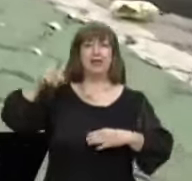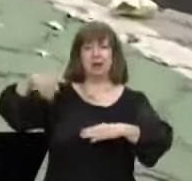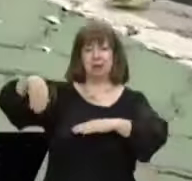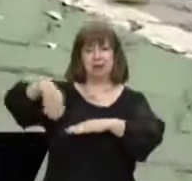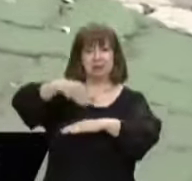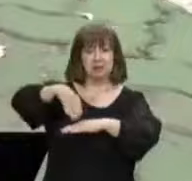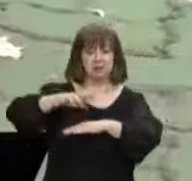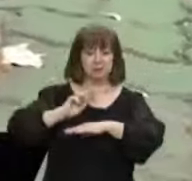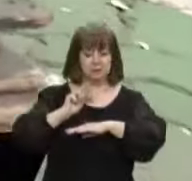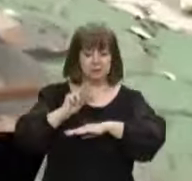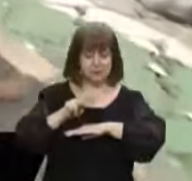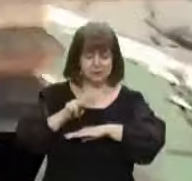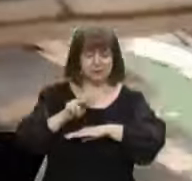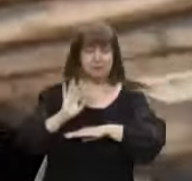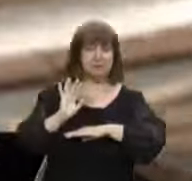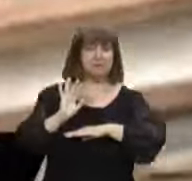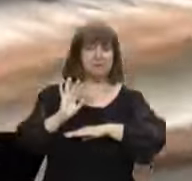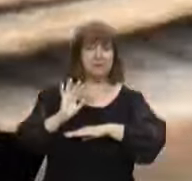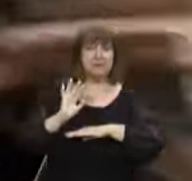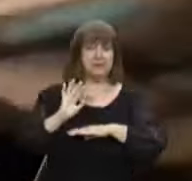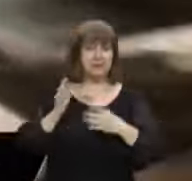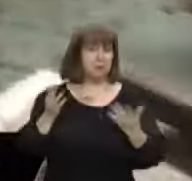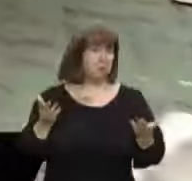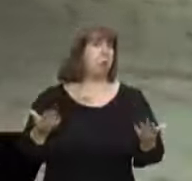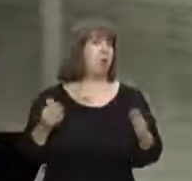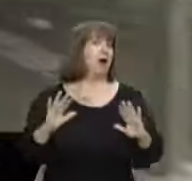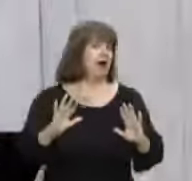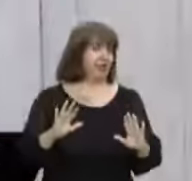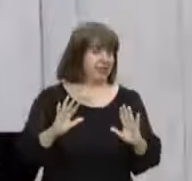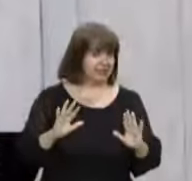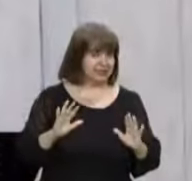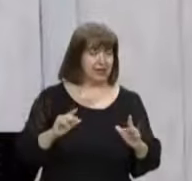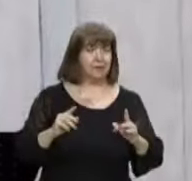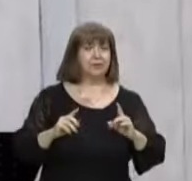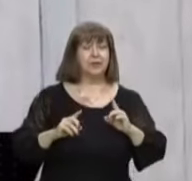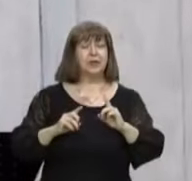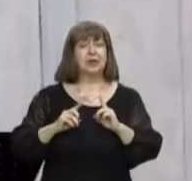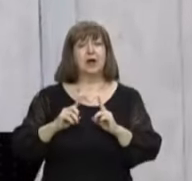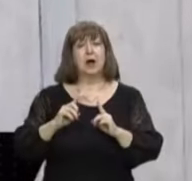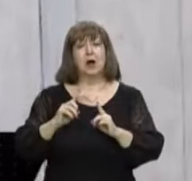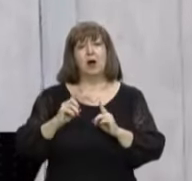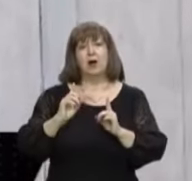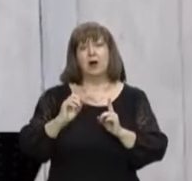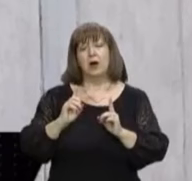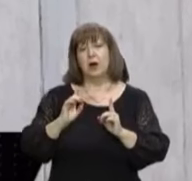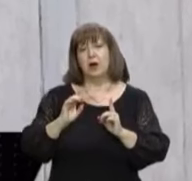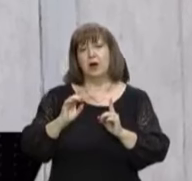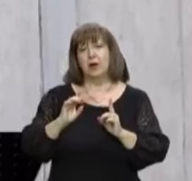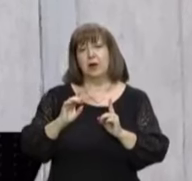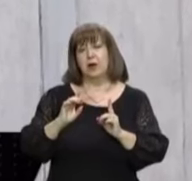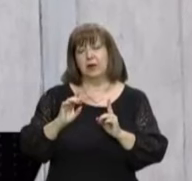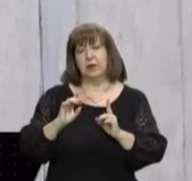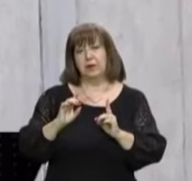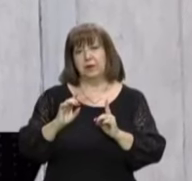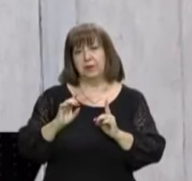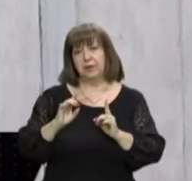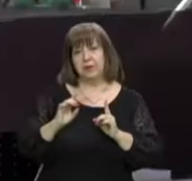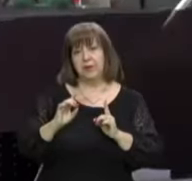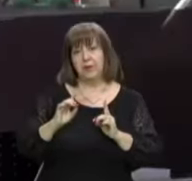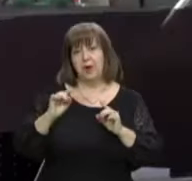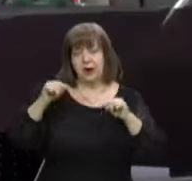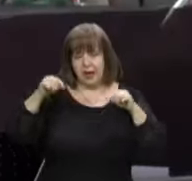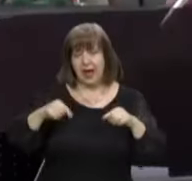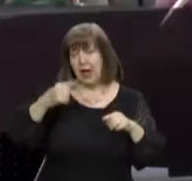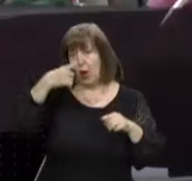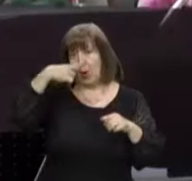Chile, cuando se detienen frente al Hotel Hyatt, se les ubica una escalera a las reinas y van bajando en el Hotel Hyatt, porque